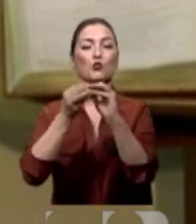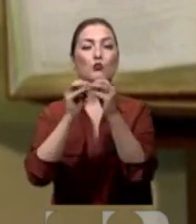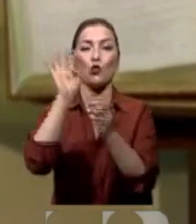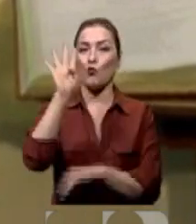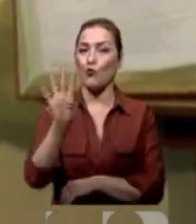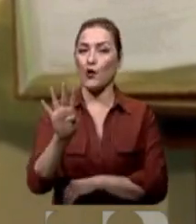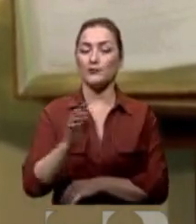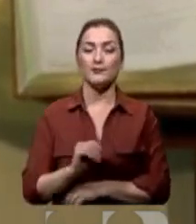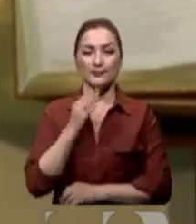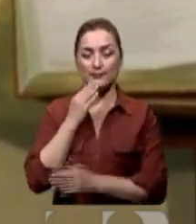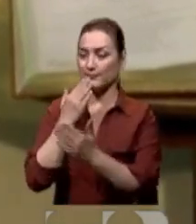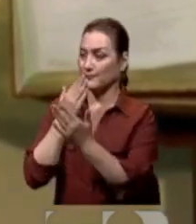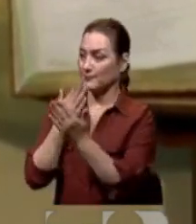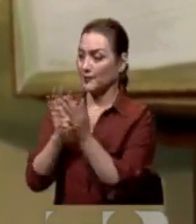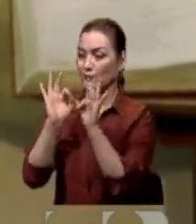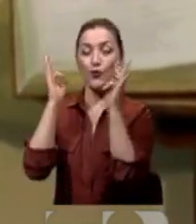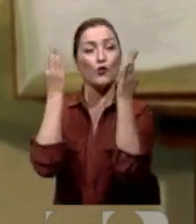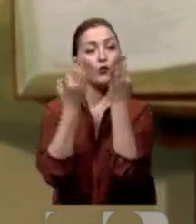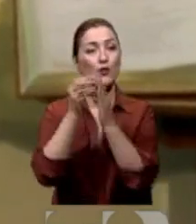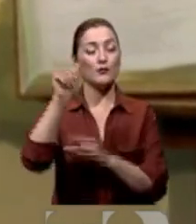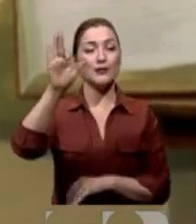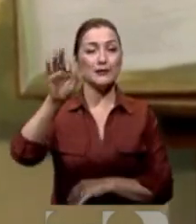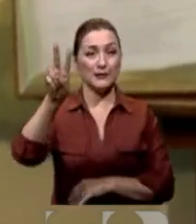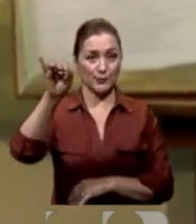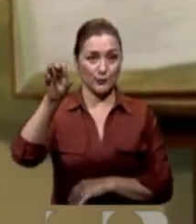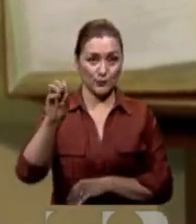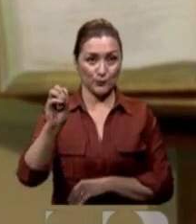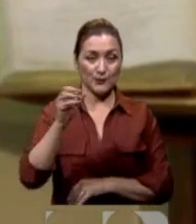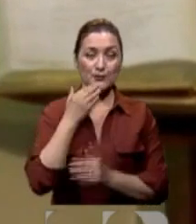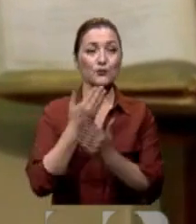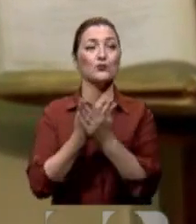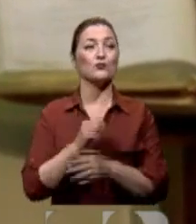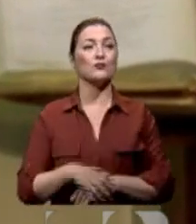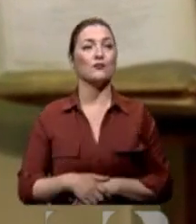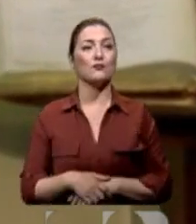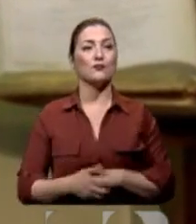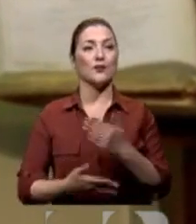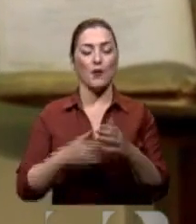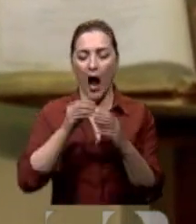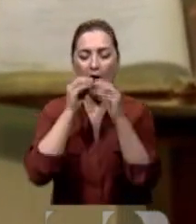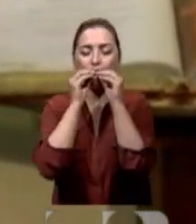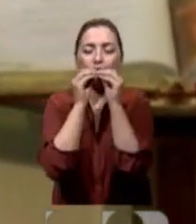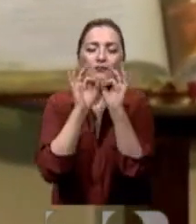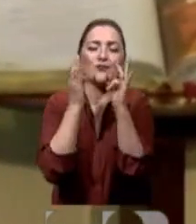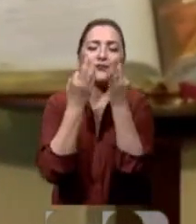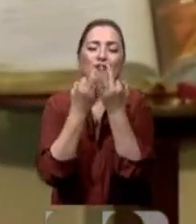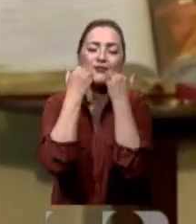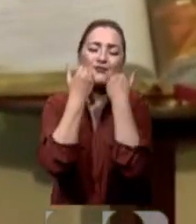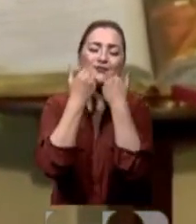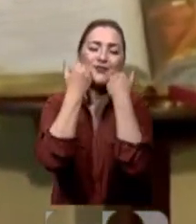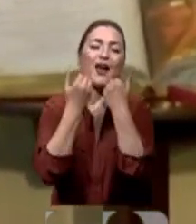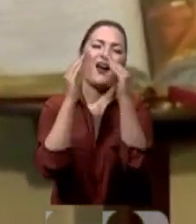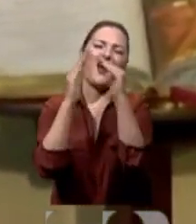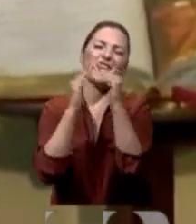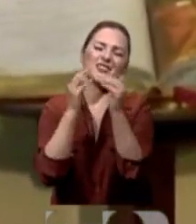por la presentación. Gracias a la familia de Atavío y Manduca por recibirnos. Nada, esperando esos sabores familiares, ese calor de hogar que se siente